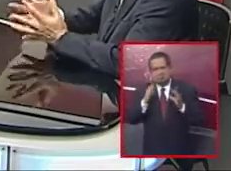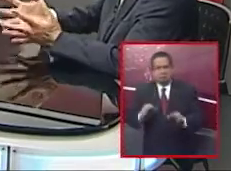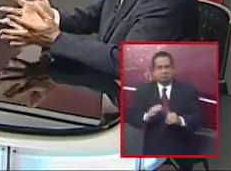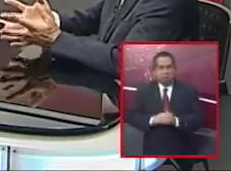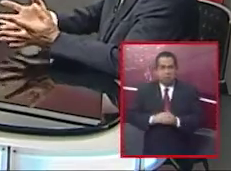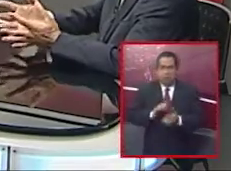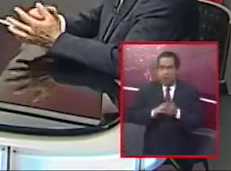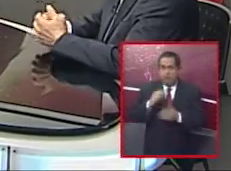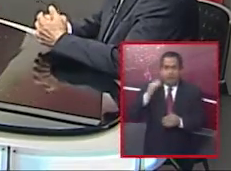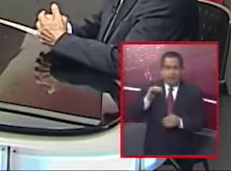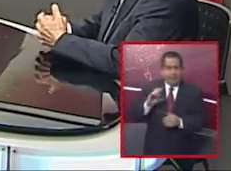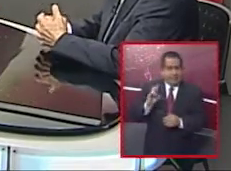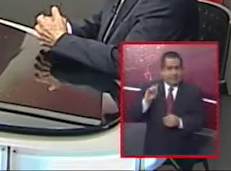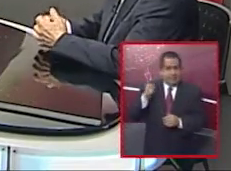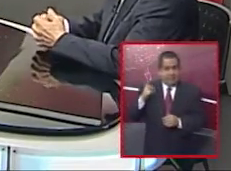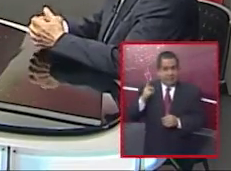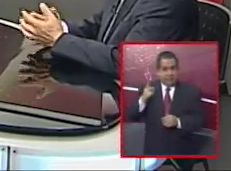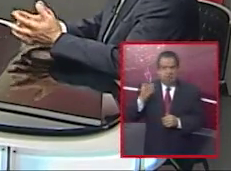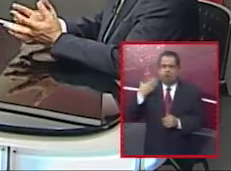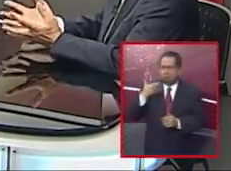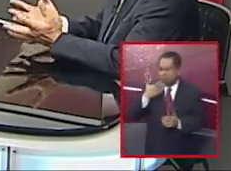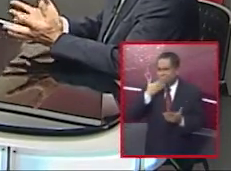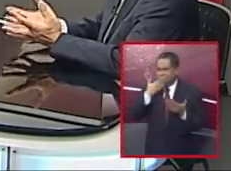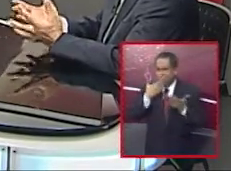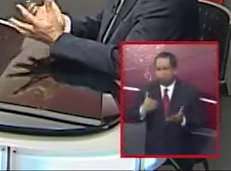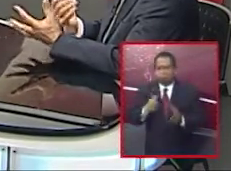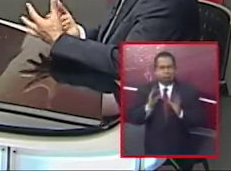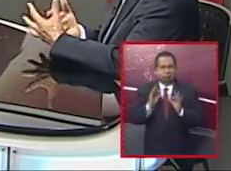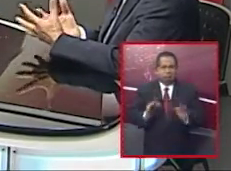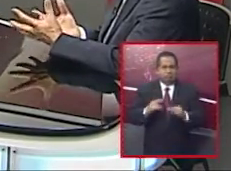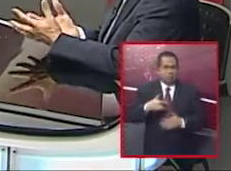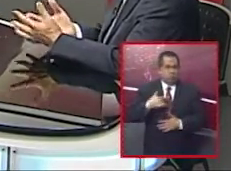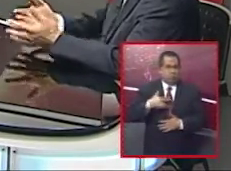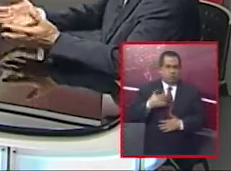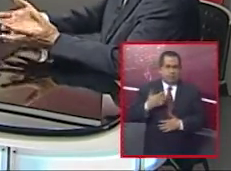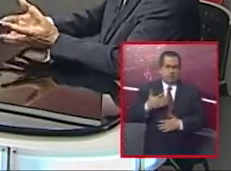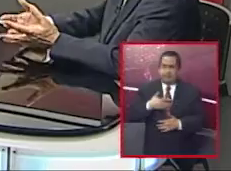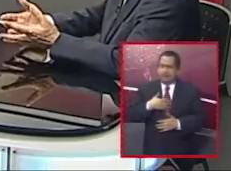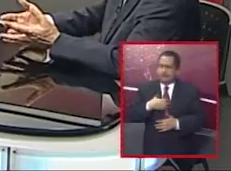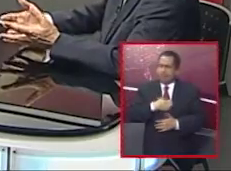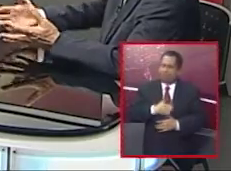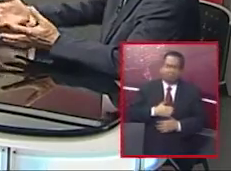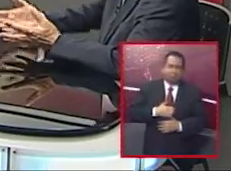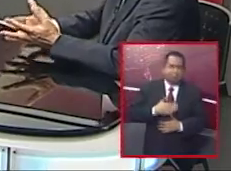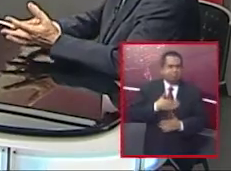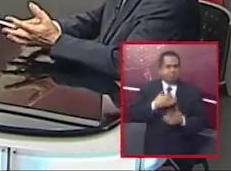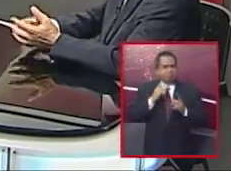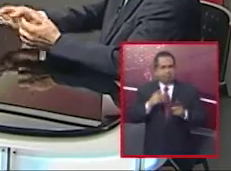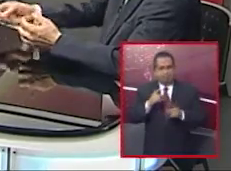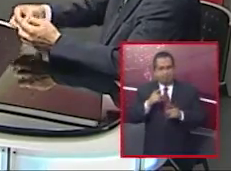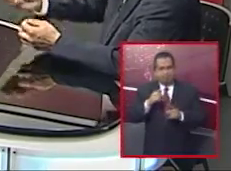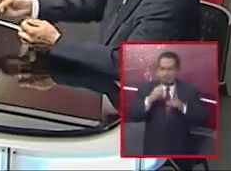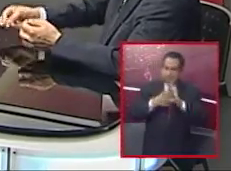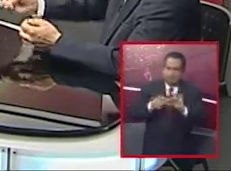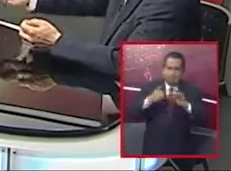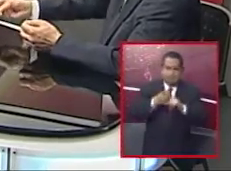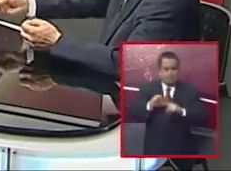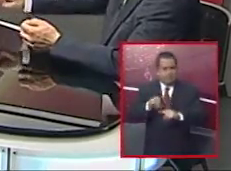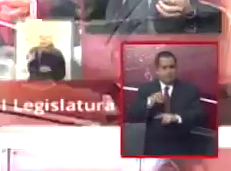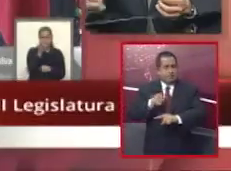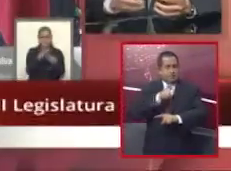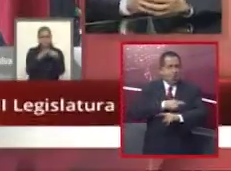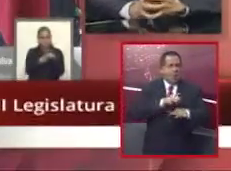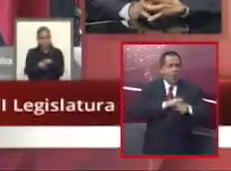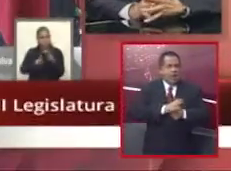En diciembre, cuando terminamos, yo tuve la enorme satisfacción de hacer un recuento de todo lo que